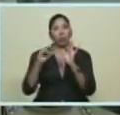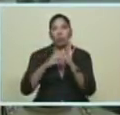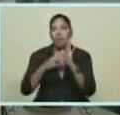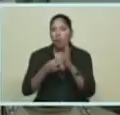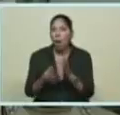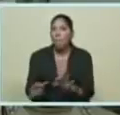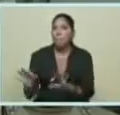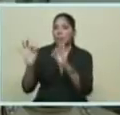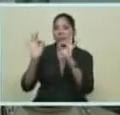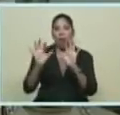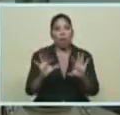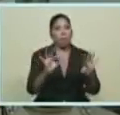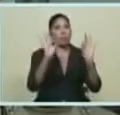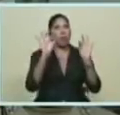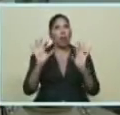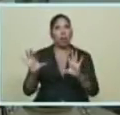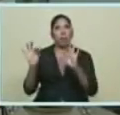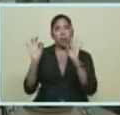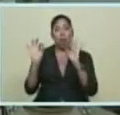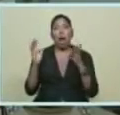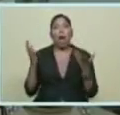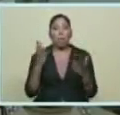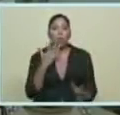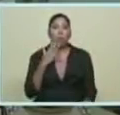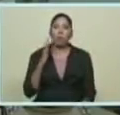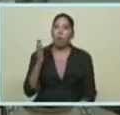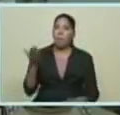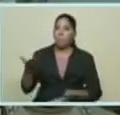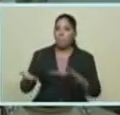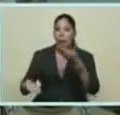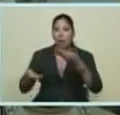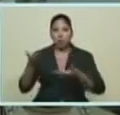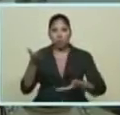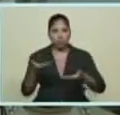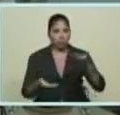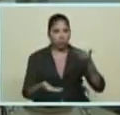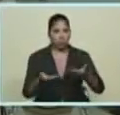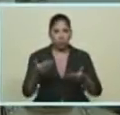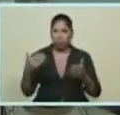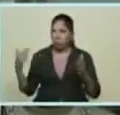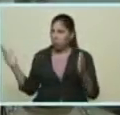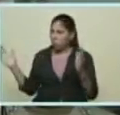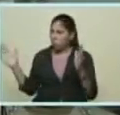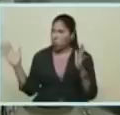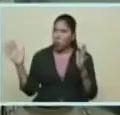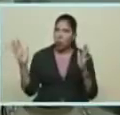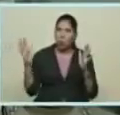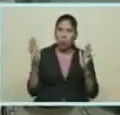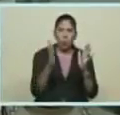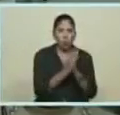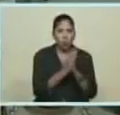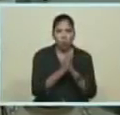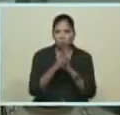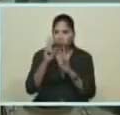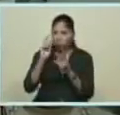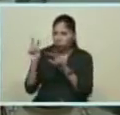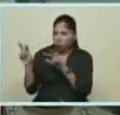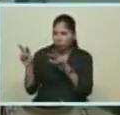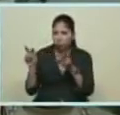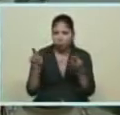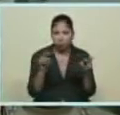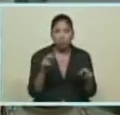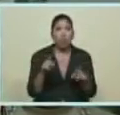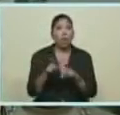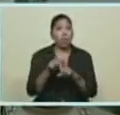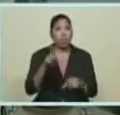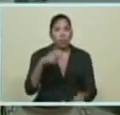Cuando se trata de hacer balance, de pasar la película completa de lo que hemos hecho, de lo que somos, y cuando